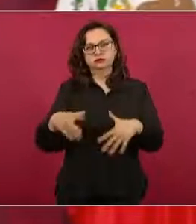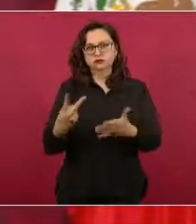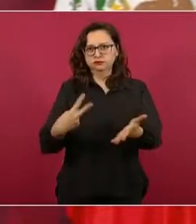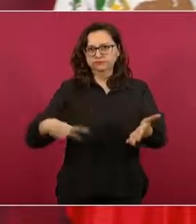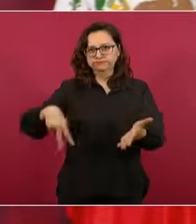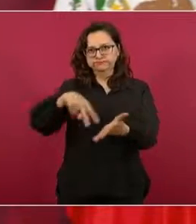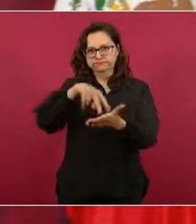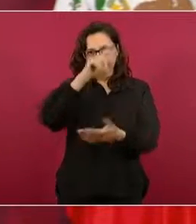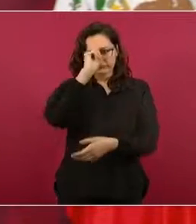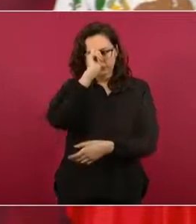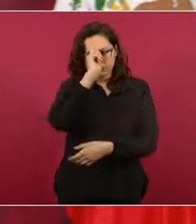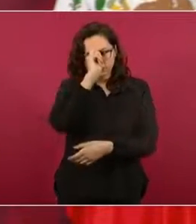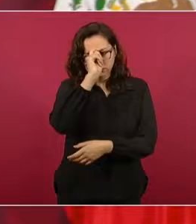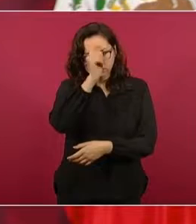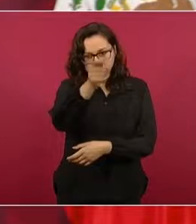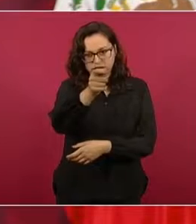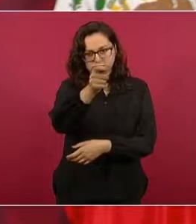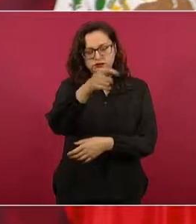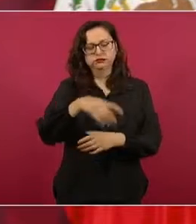y